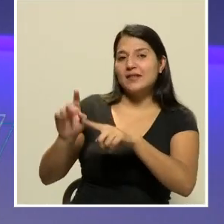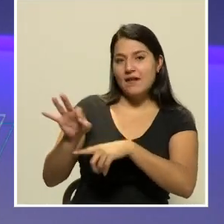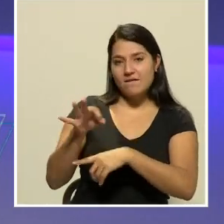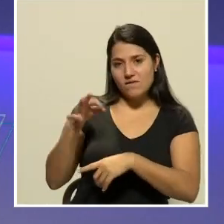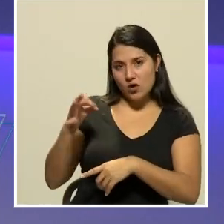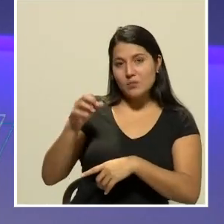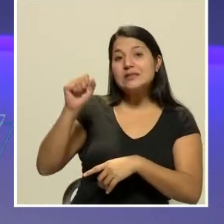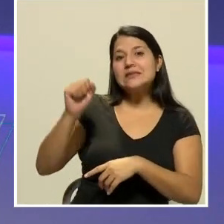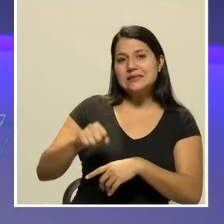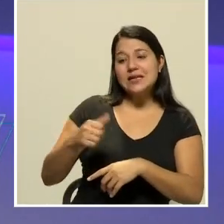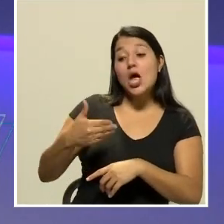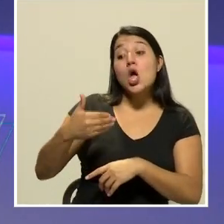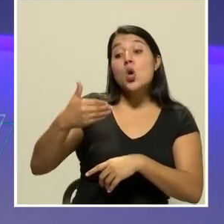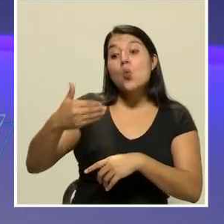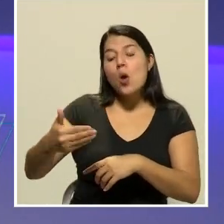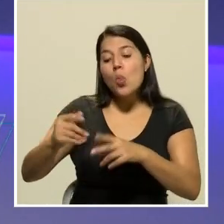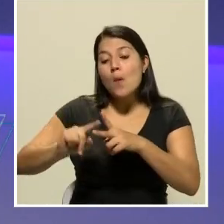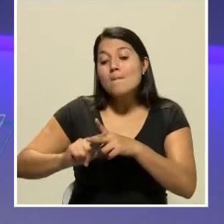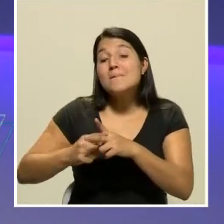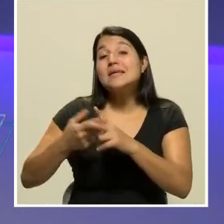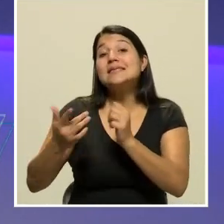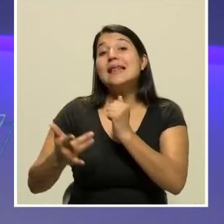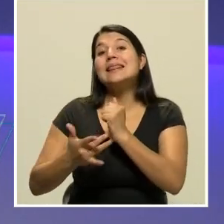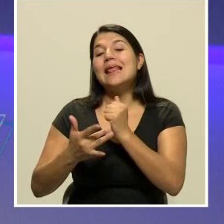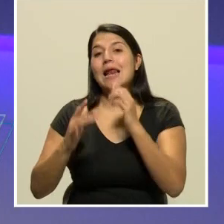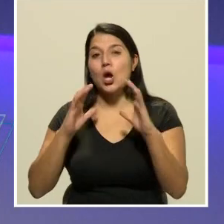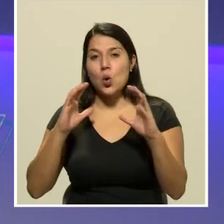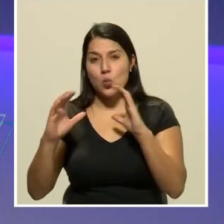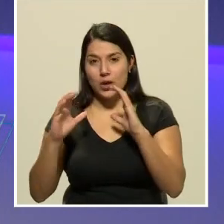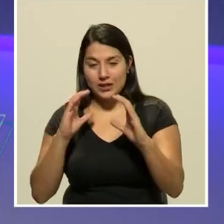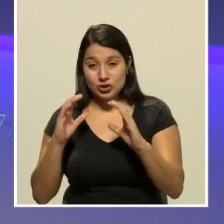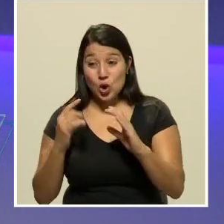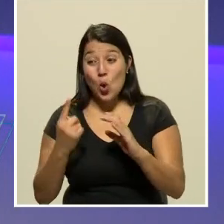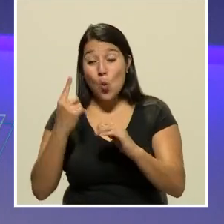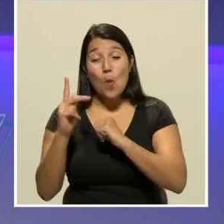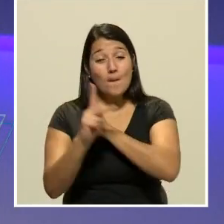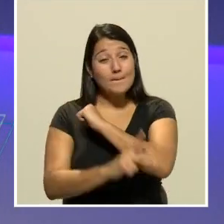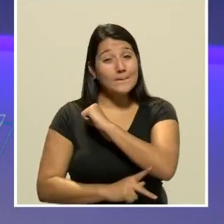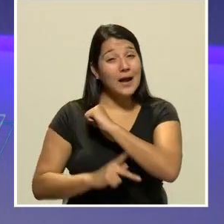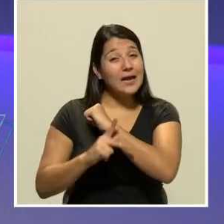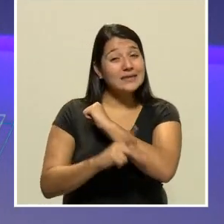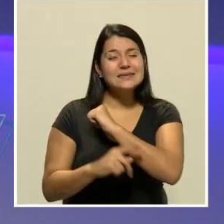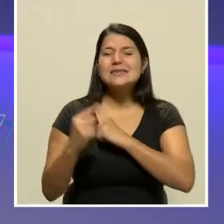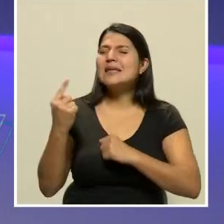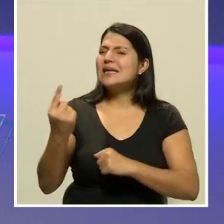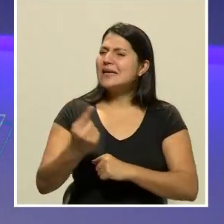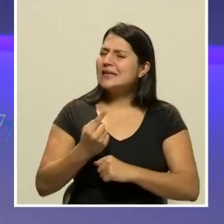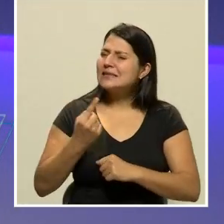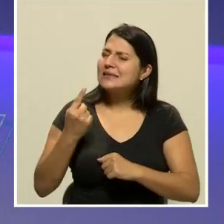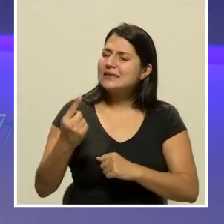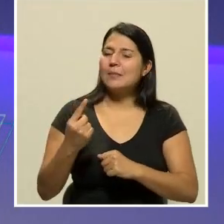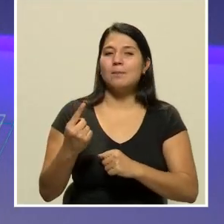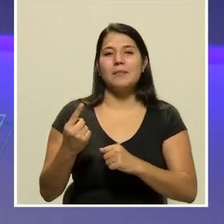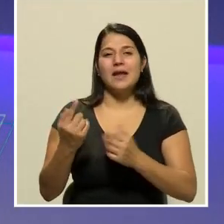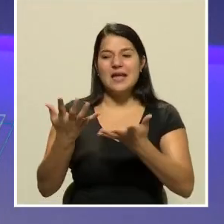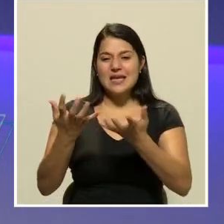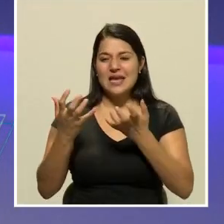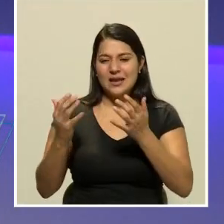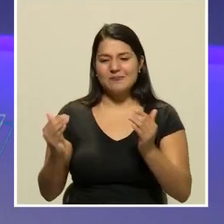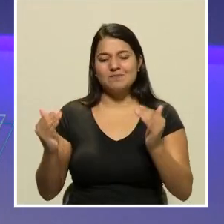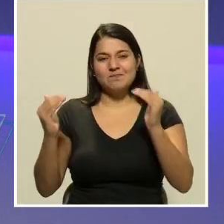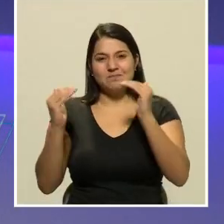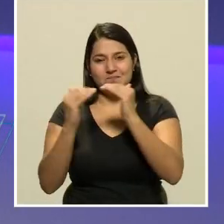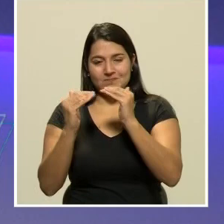la apertura de las telecomunicaciones, un país que siempre ha tenido un sentido de equidad muy